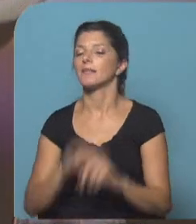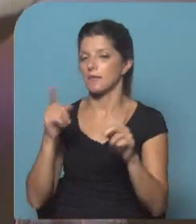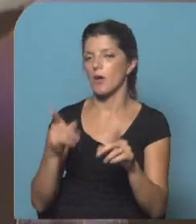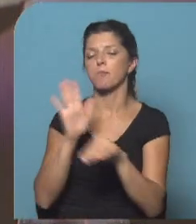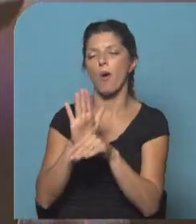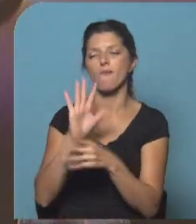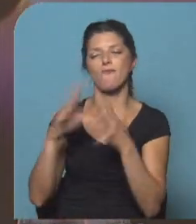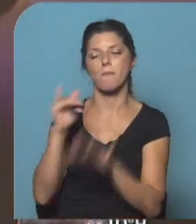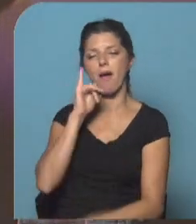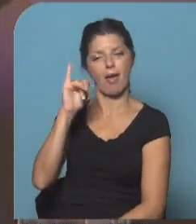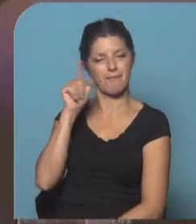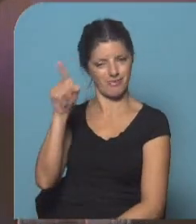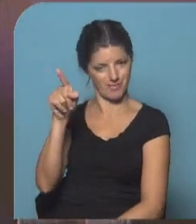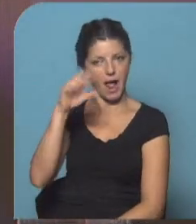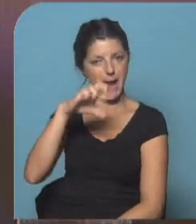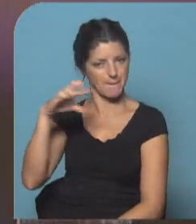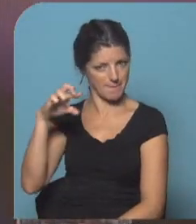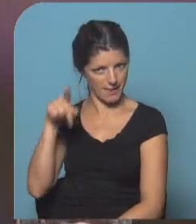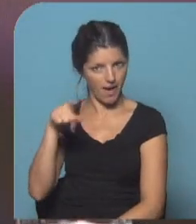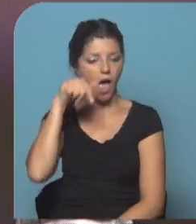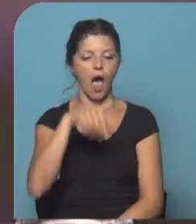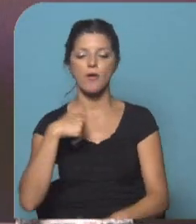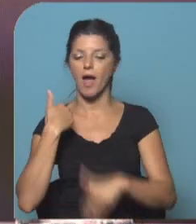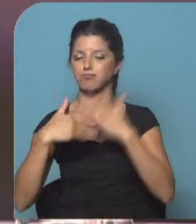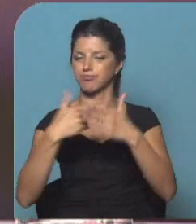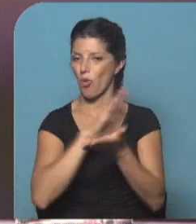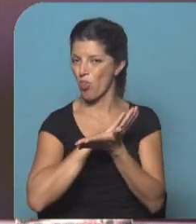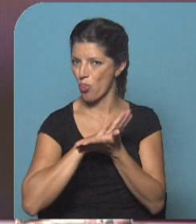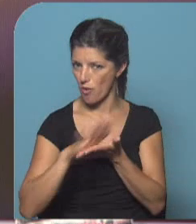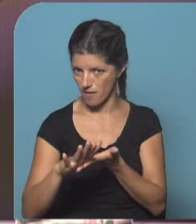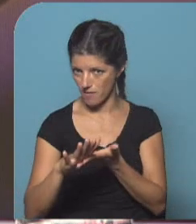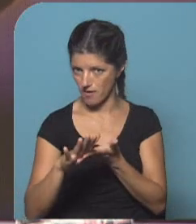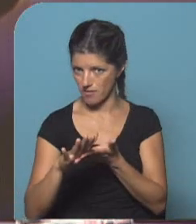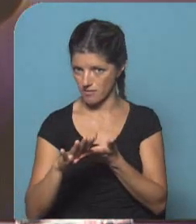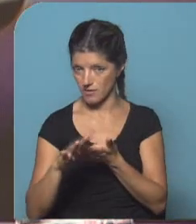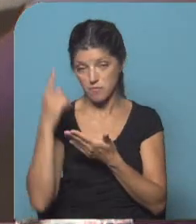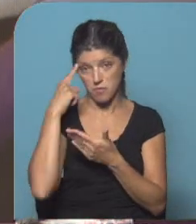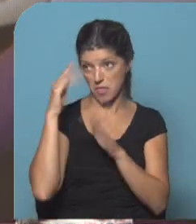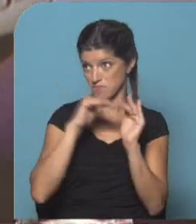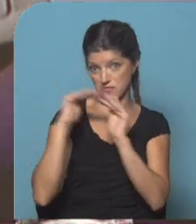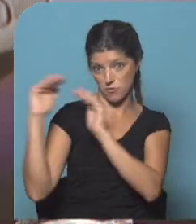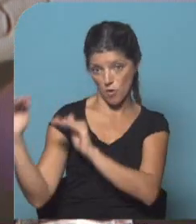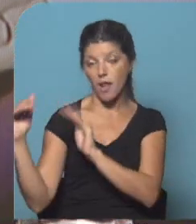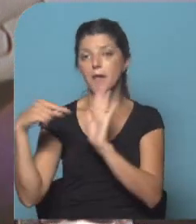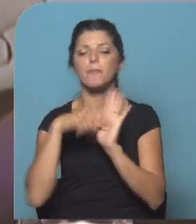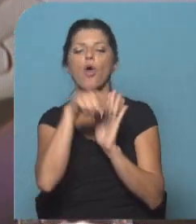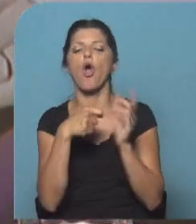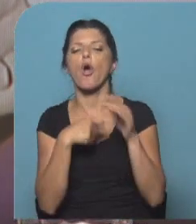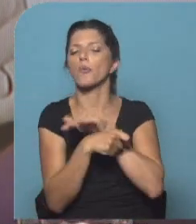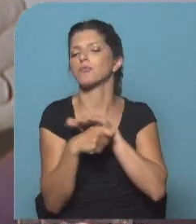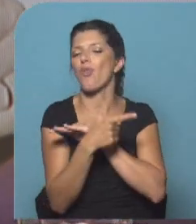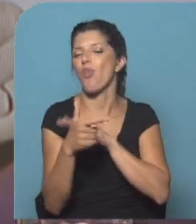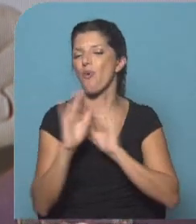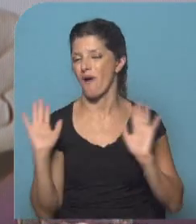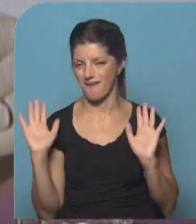PP tradicional que hay una nueva generación que puede pensar económicamente como ellos, pero que no está manchada por la corrupción y